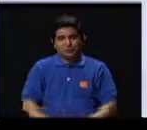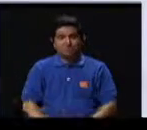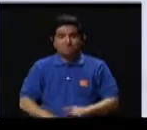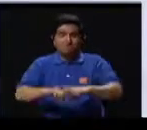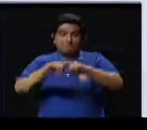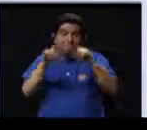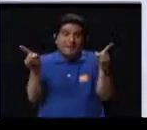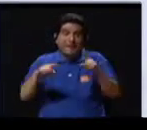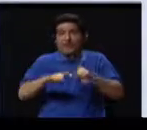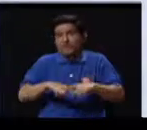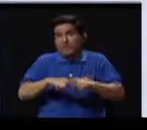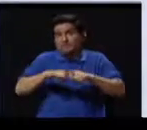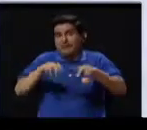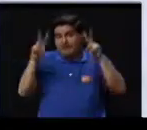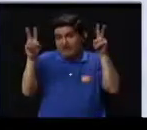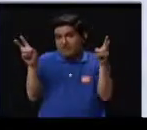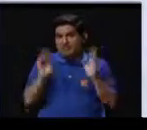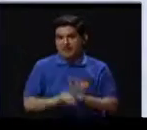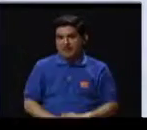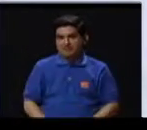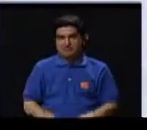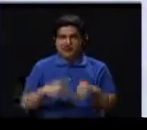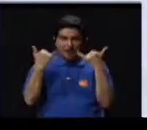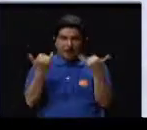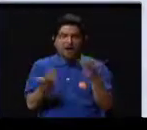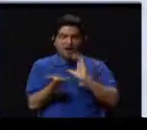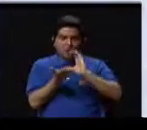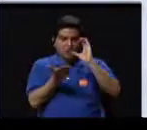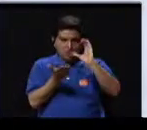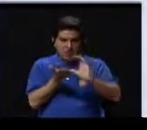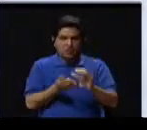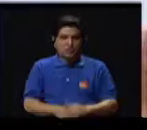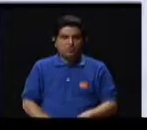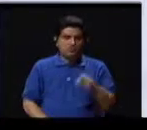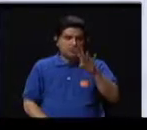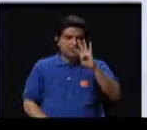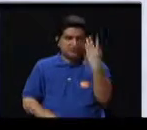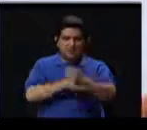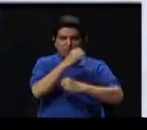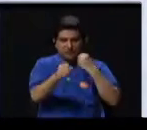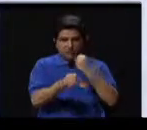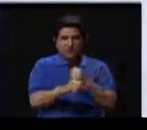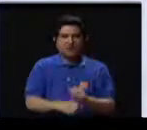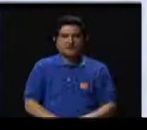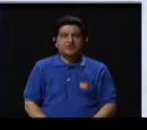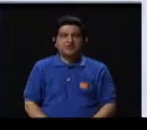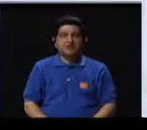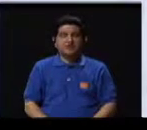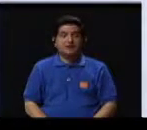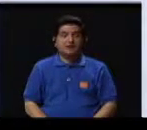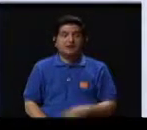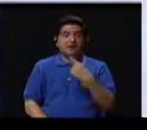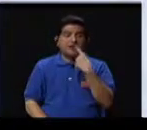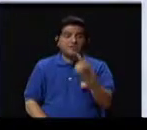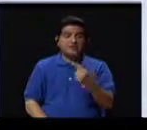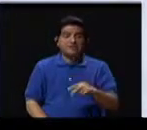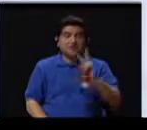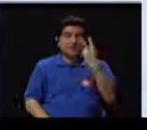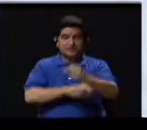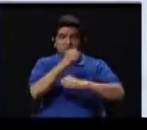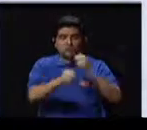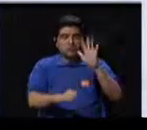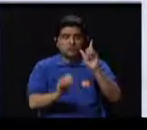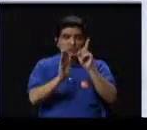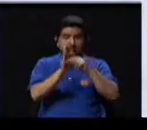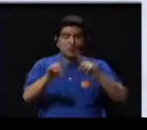Ajá. Pero bueno, depende de los temas, ¿verdad? Ahora el curso que se da, este curso se da en cuarto año, ahora se da en segundo año, y dice que son 5 minutos.